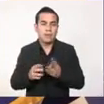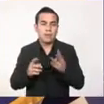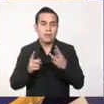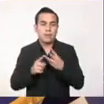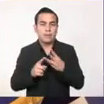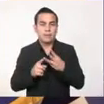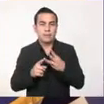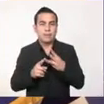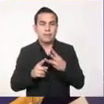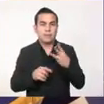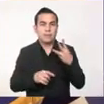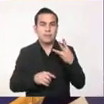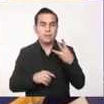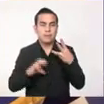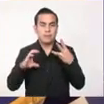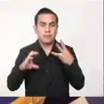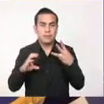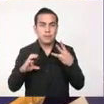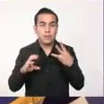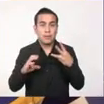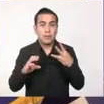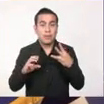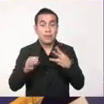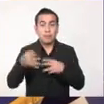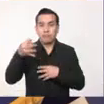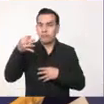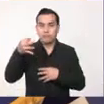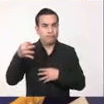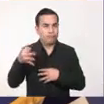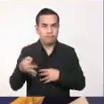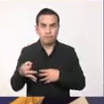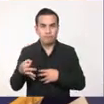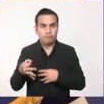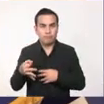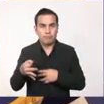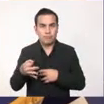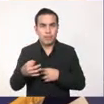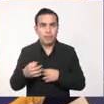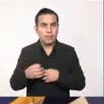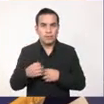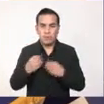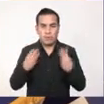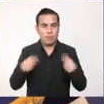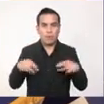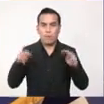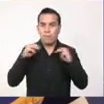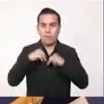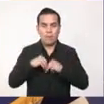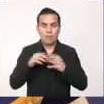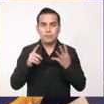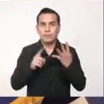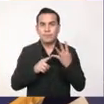única. C, por conducta evidentemente reñida con la moral, no es el caso.